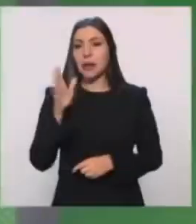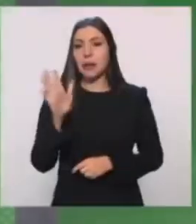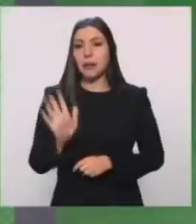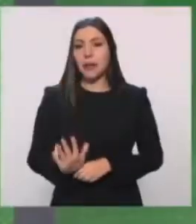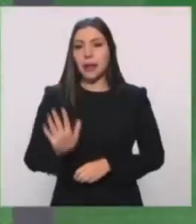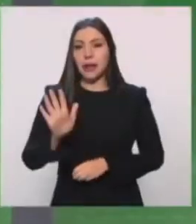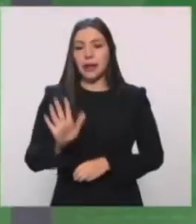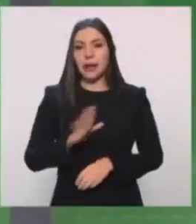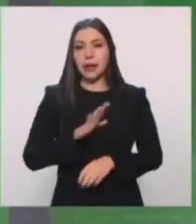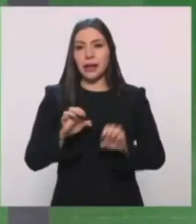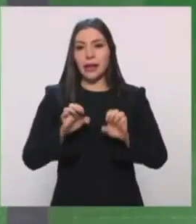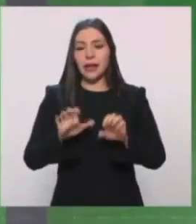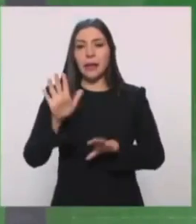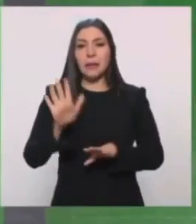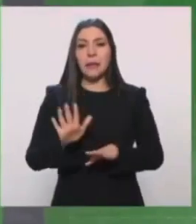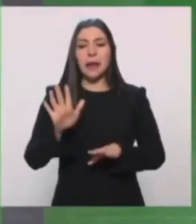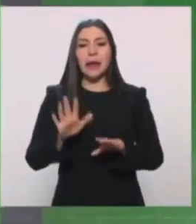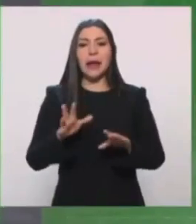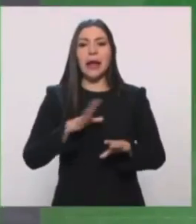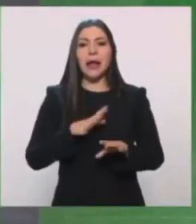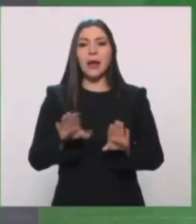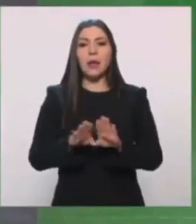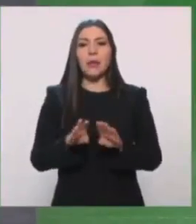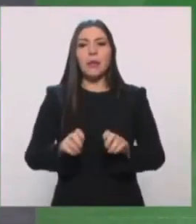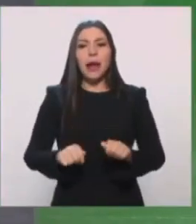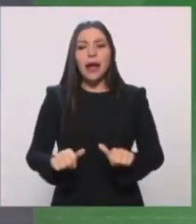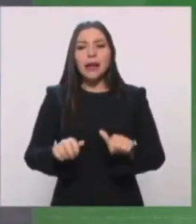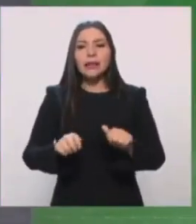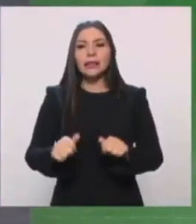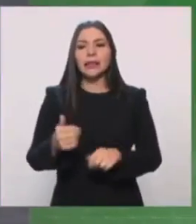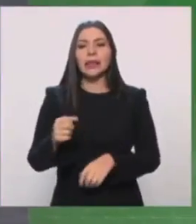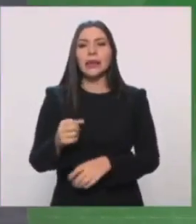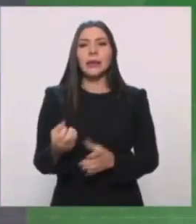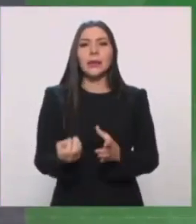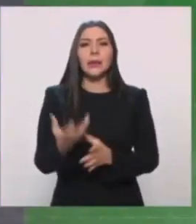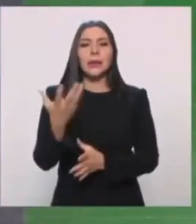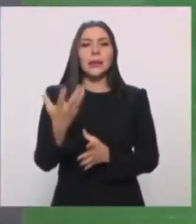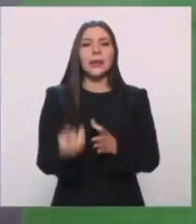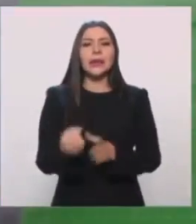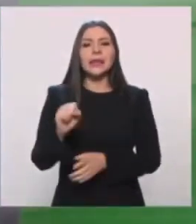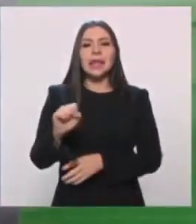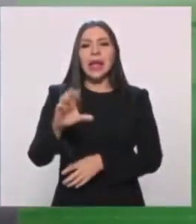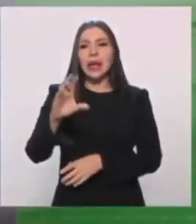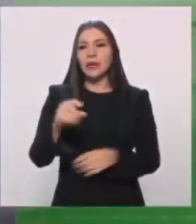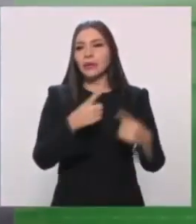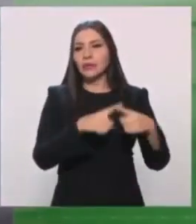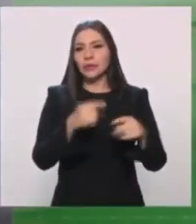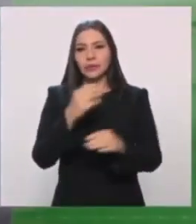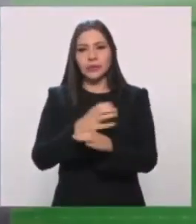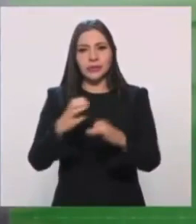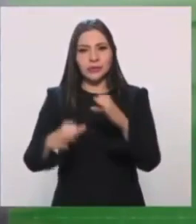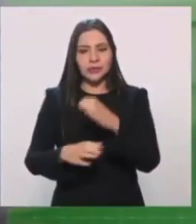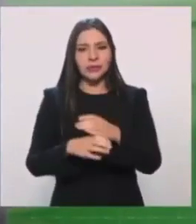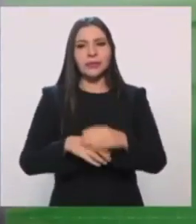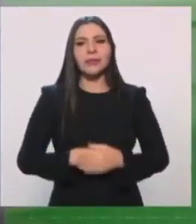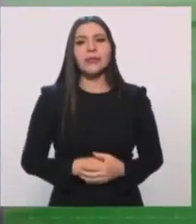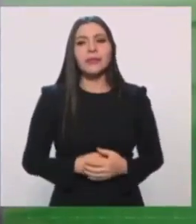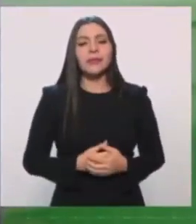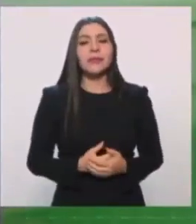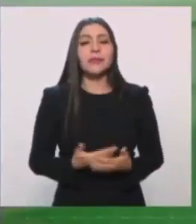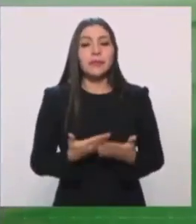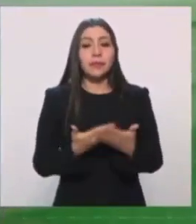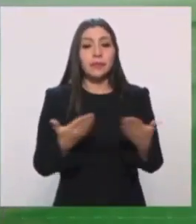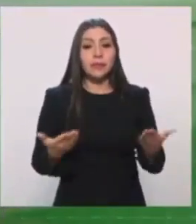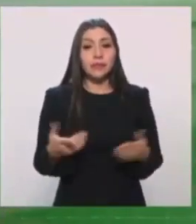tú, que dan masajes y te secan y no sé qué tantas cosas te hagan. Pero lo triste, en efecto,